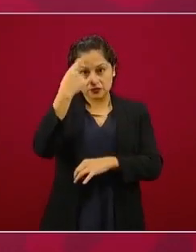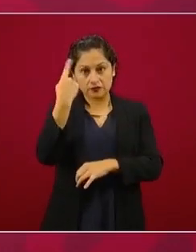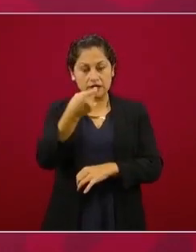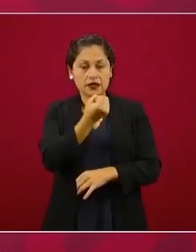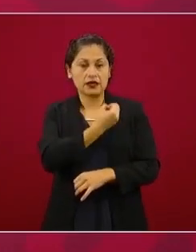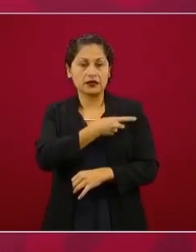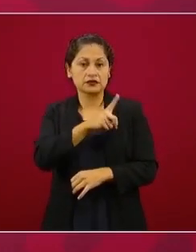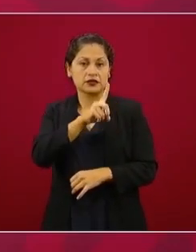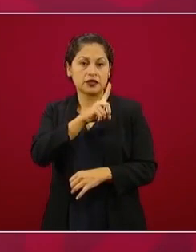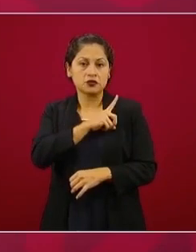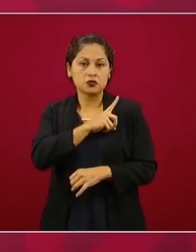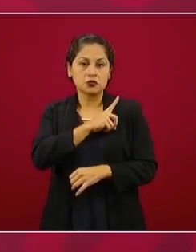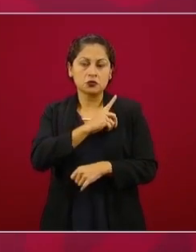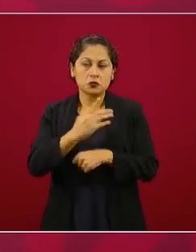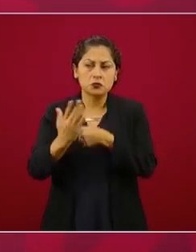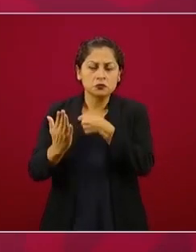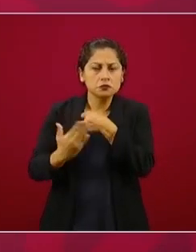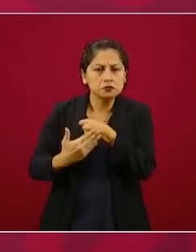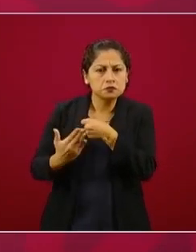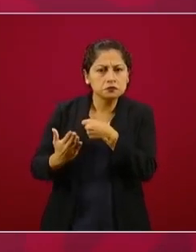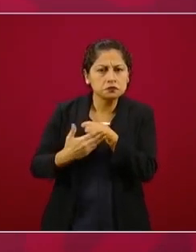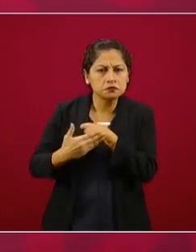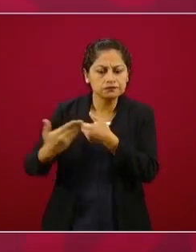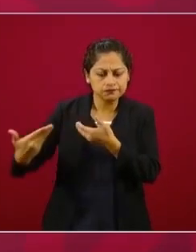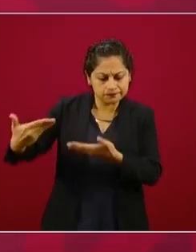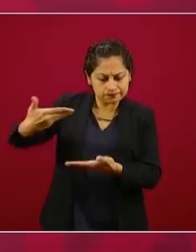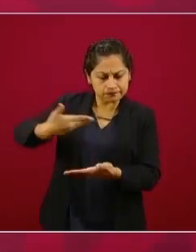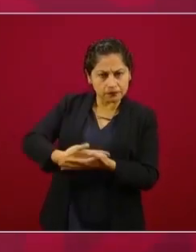a ofrecer apoyo